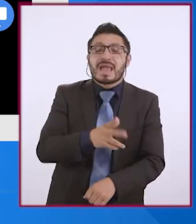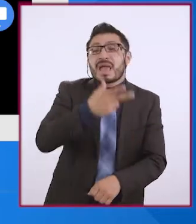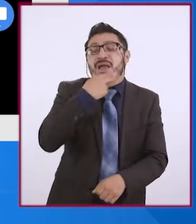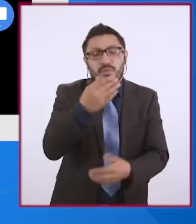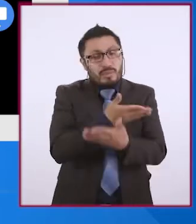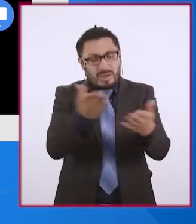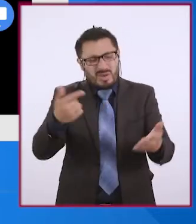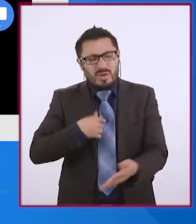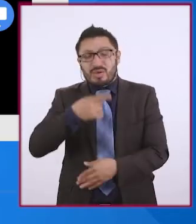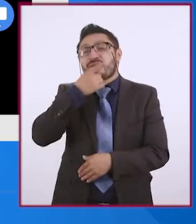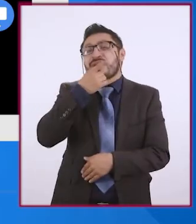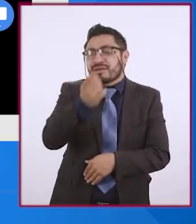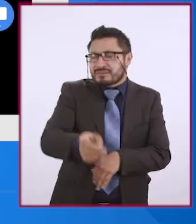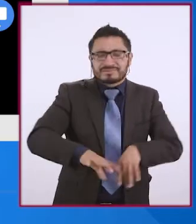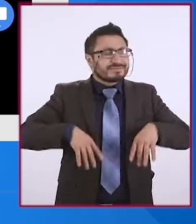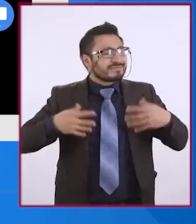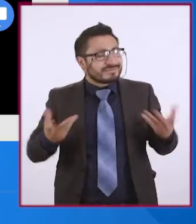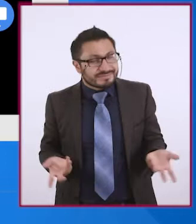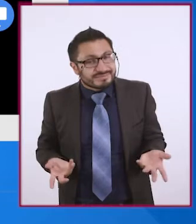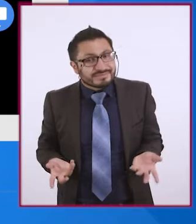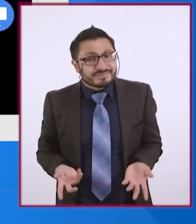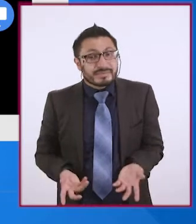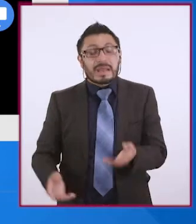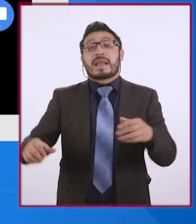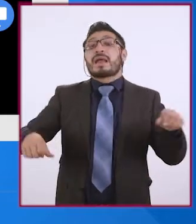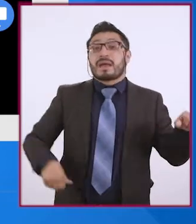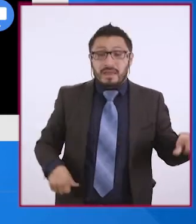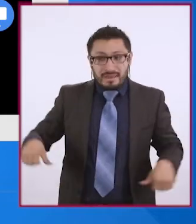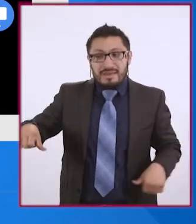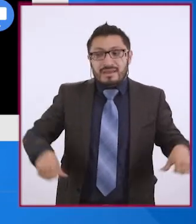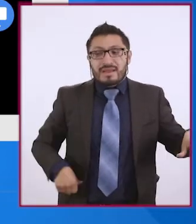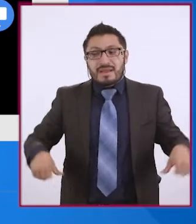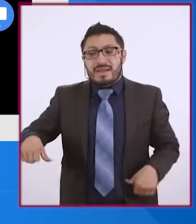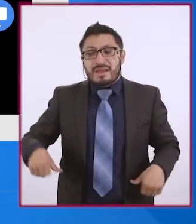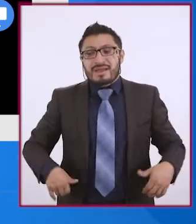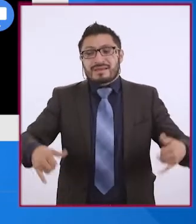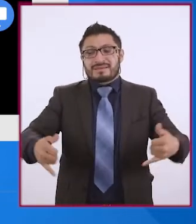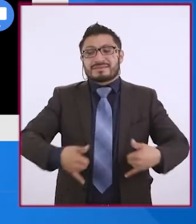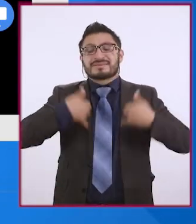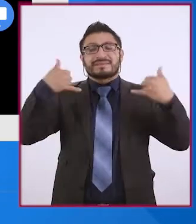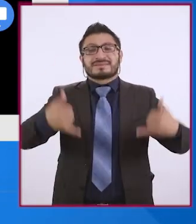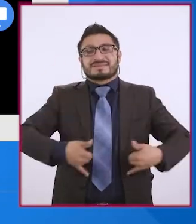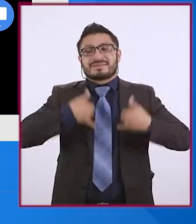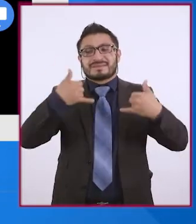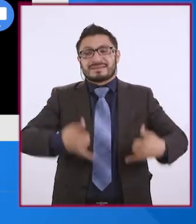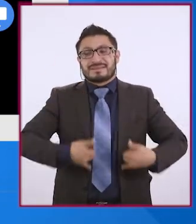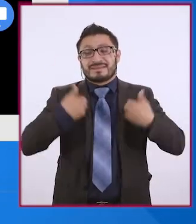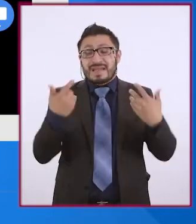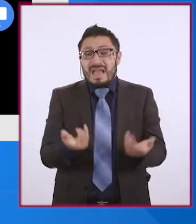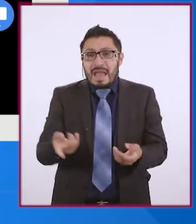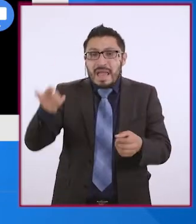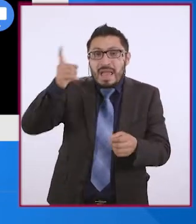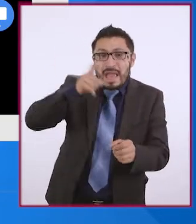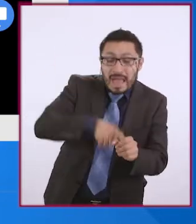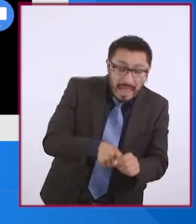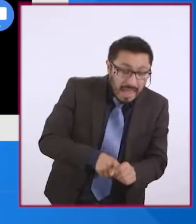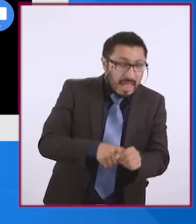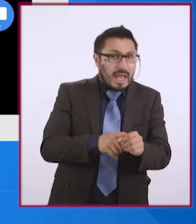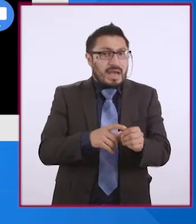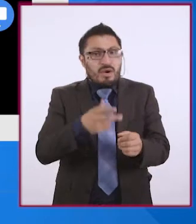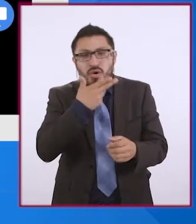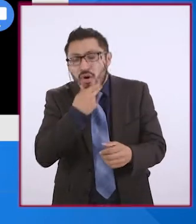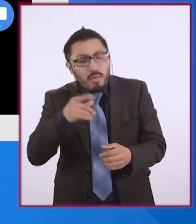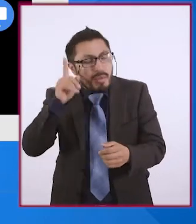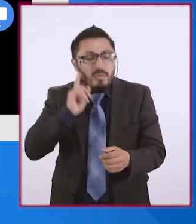quiero decirles que la actividad del joven involucrado o de la joven involucrada